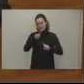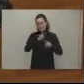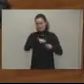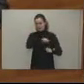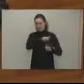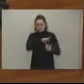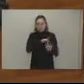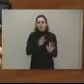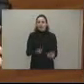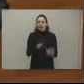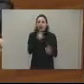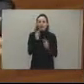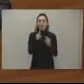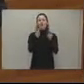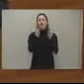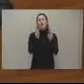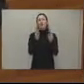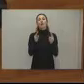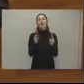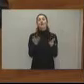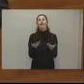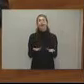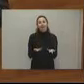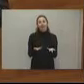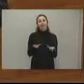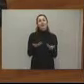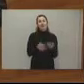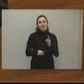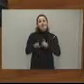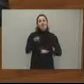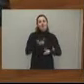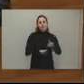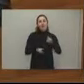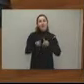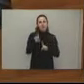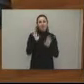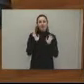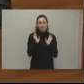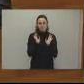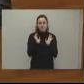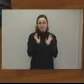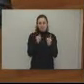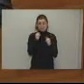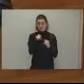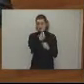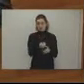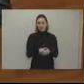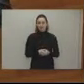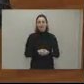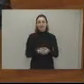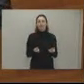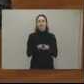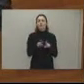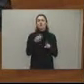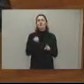vemos que había mucho ahí de bravuconería de los mansos. Y se lo tengo que decir, verá, es como los